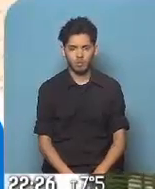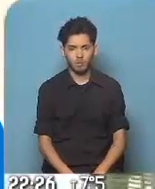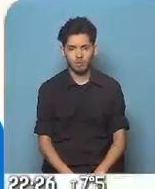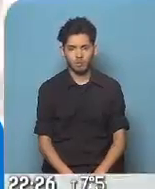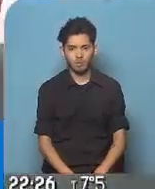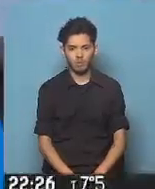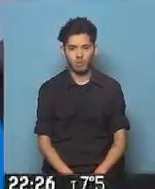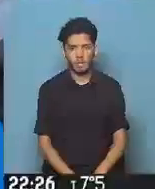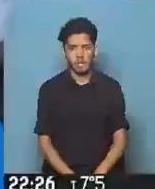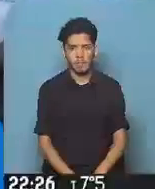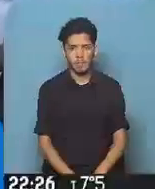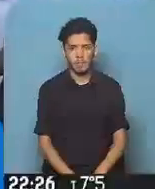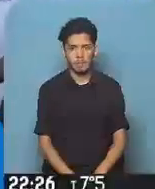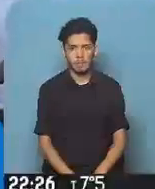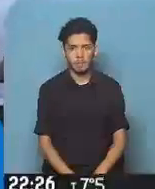passiert.